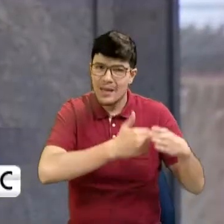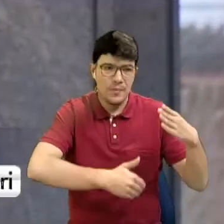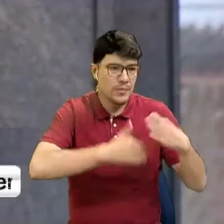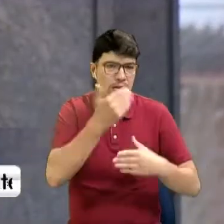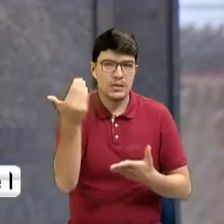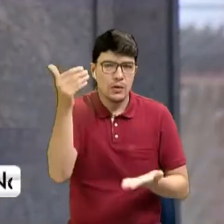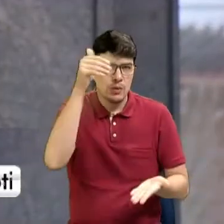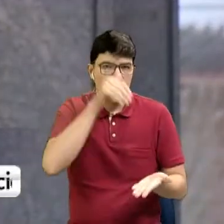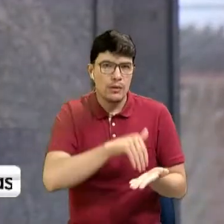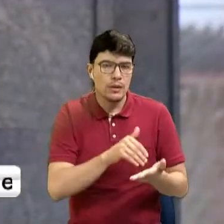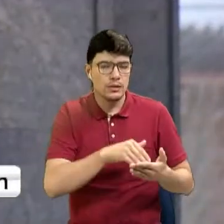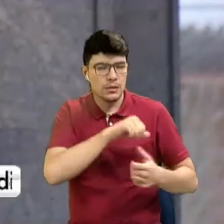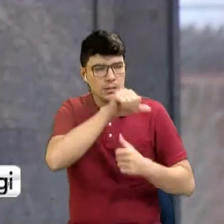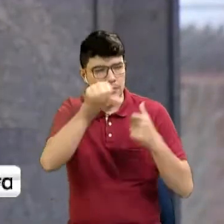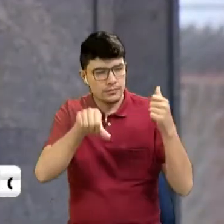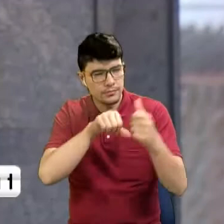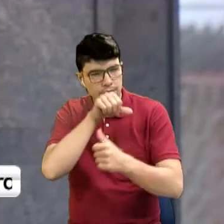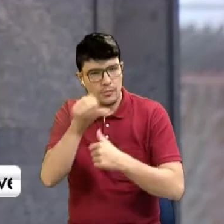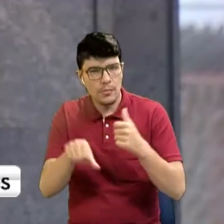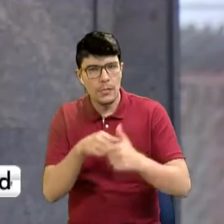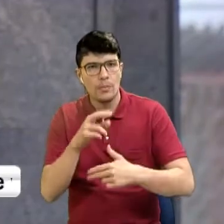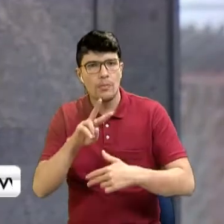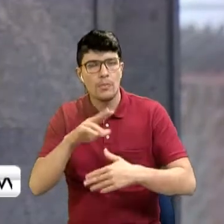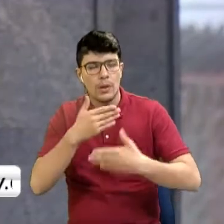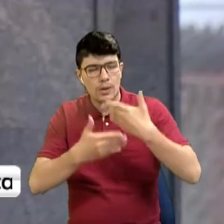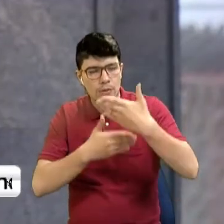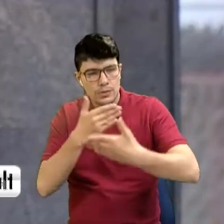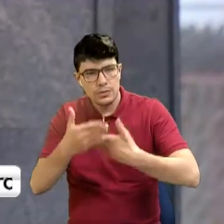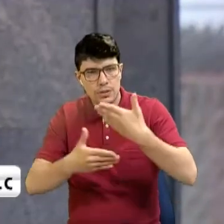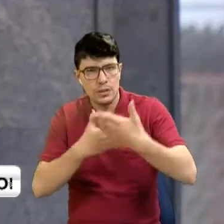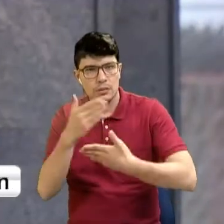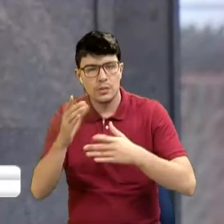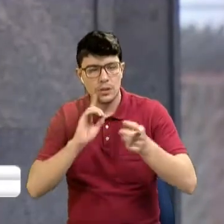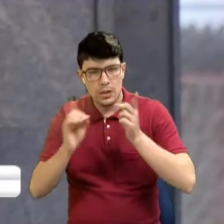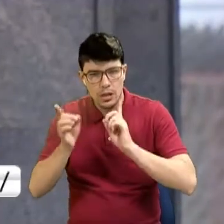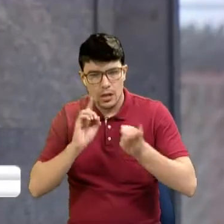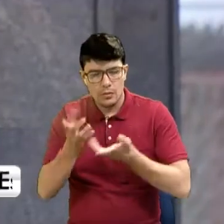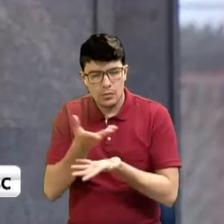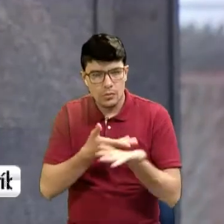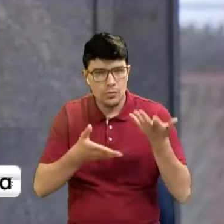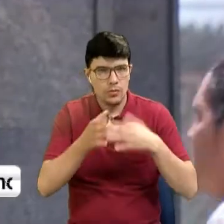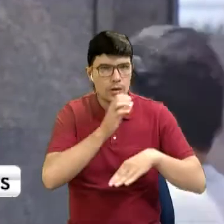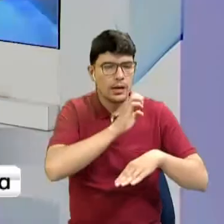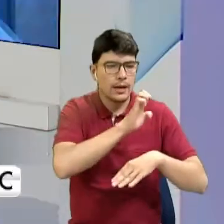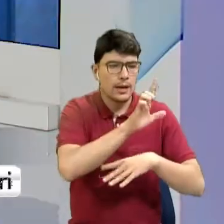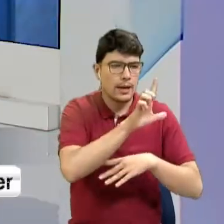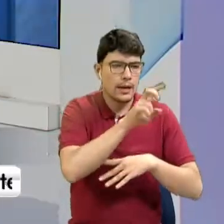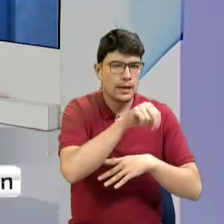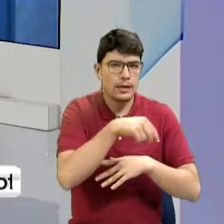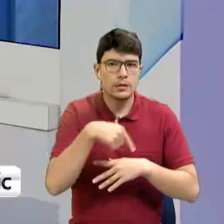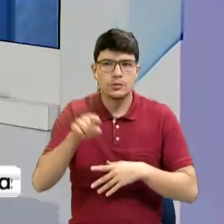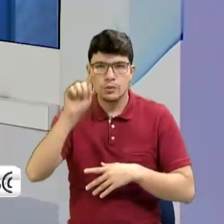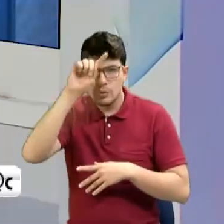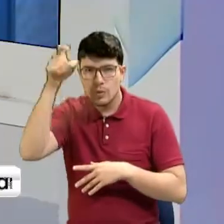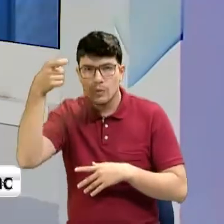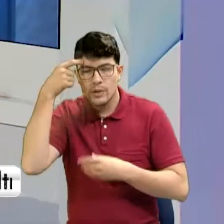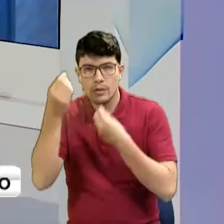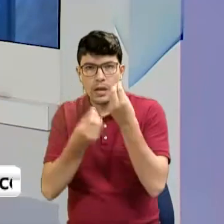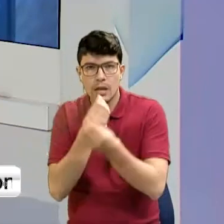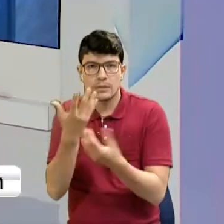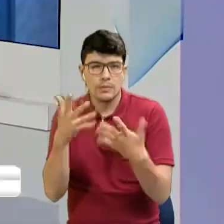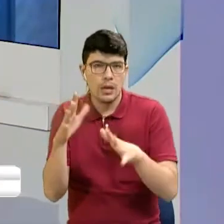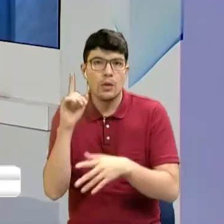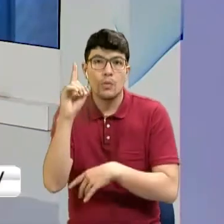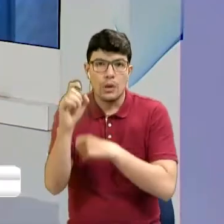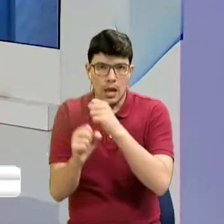nuevamente un ciclo sería el cuarto ciclo de estas conversaciones el ln y el gobierno realizan desde hace más de un año